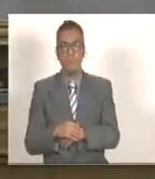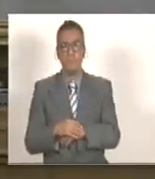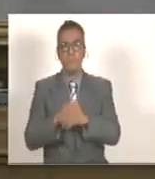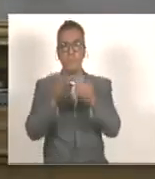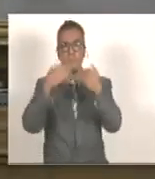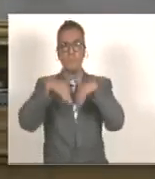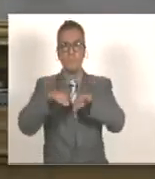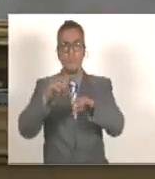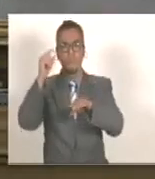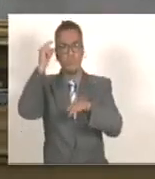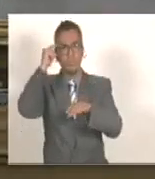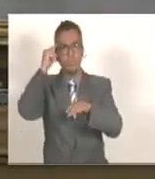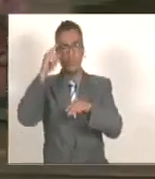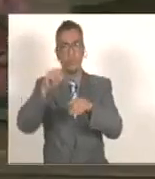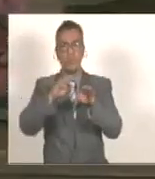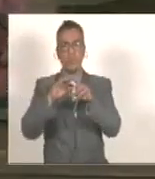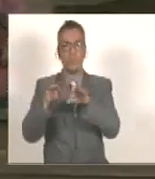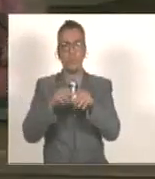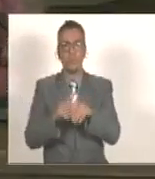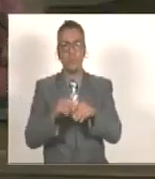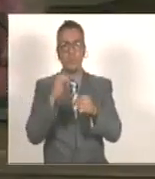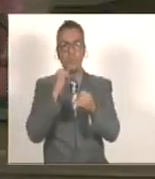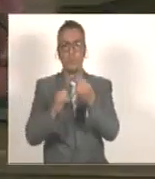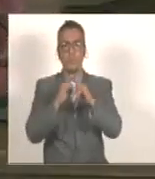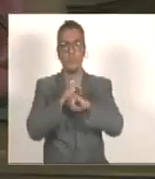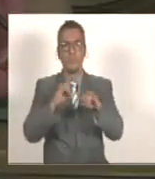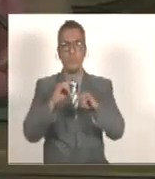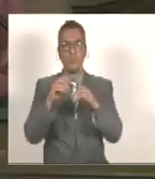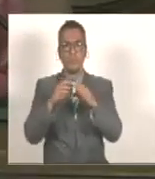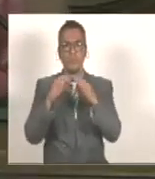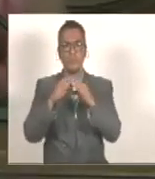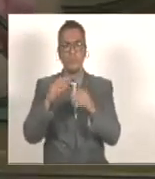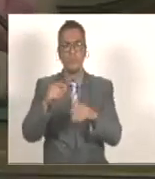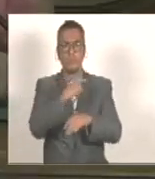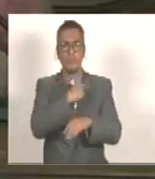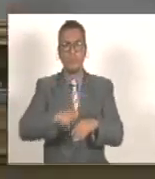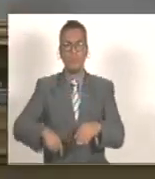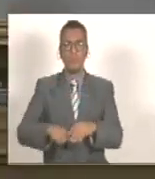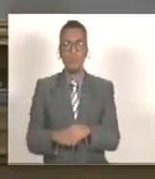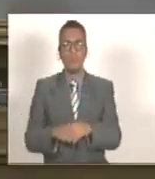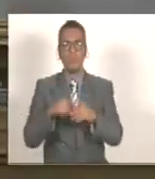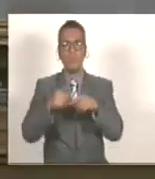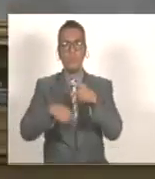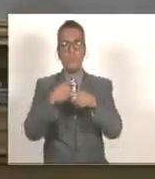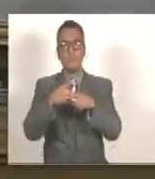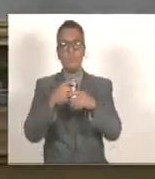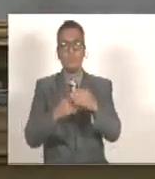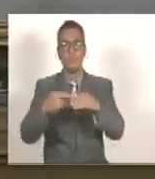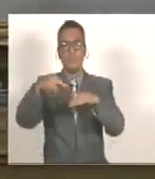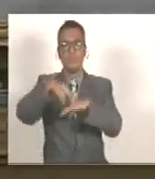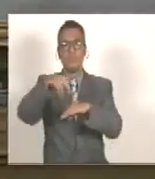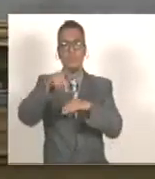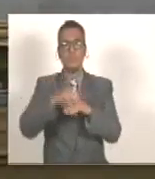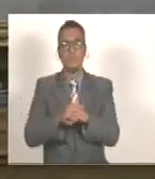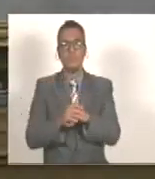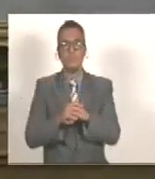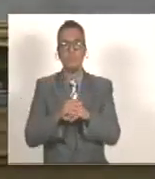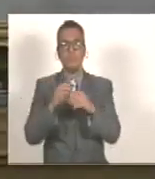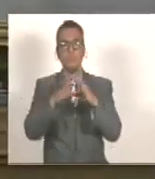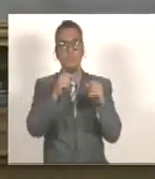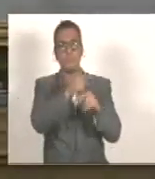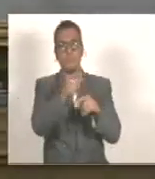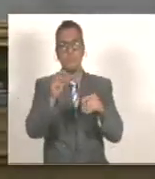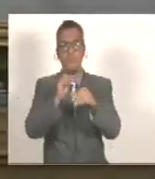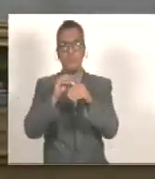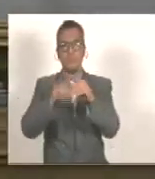Siguiente punto del orden del día, señora secretaria. Agotada la materia, ciudadano presidente. En consecuencia, se levanta la sesión. Quedan todas y todos